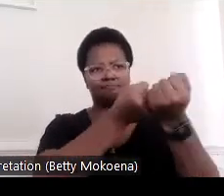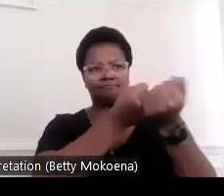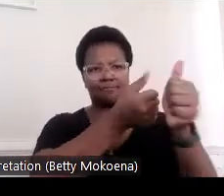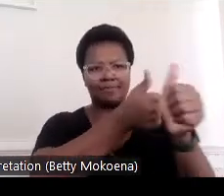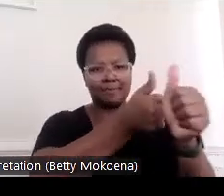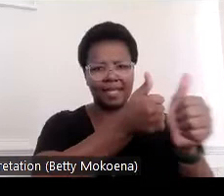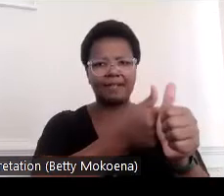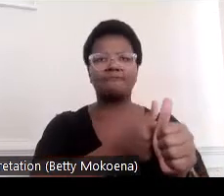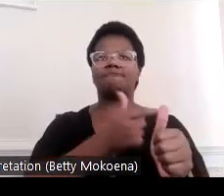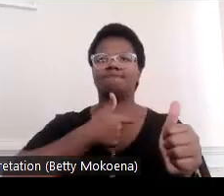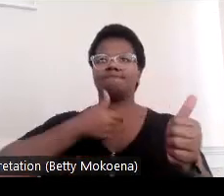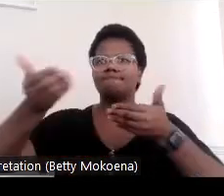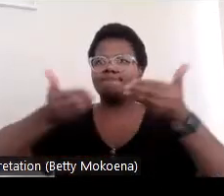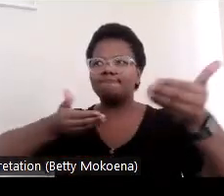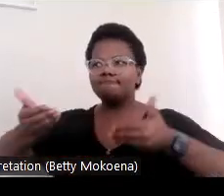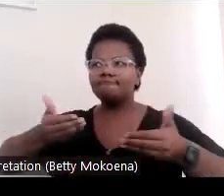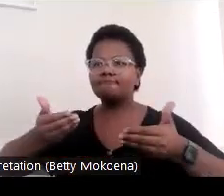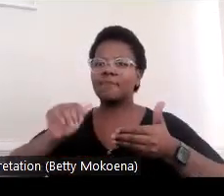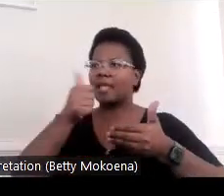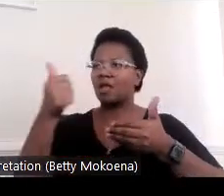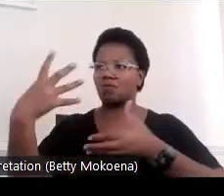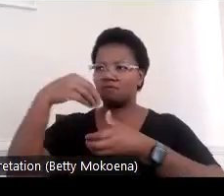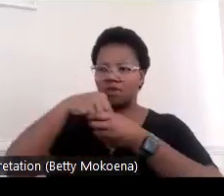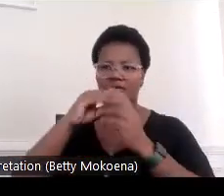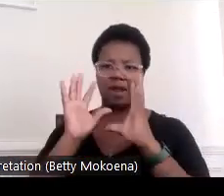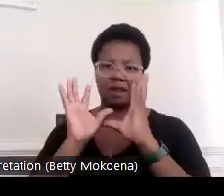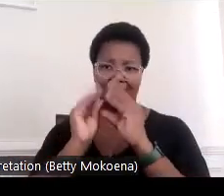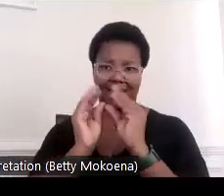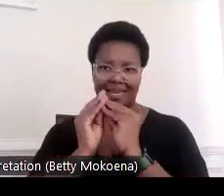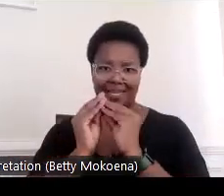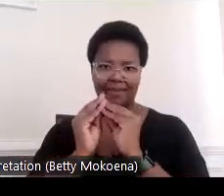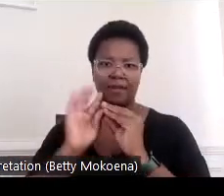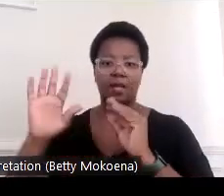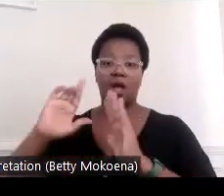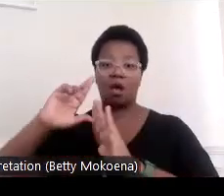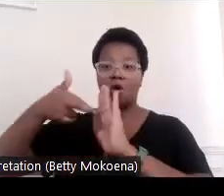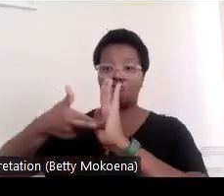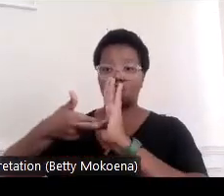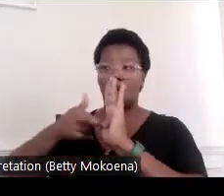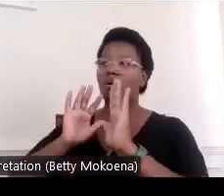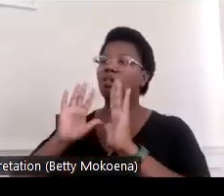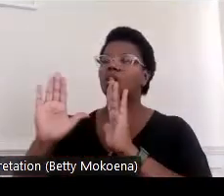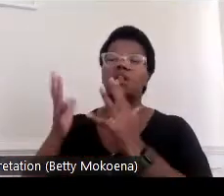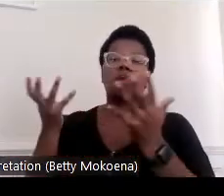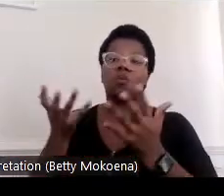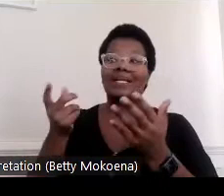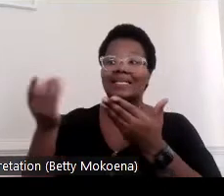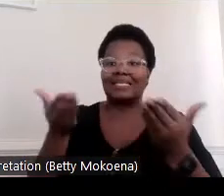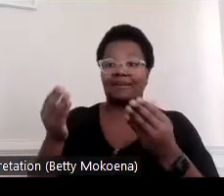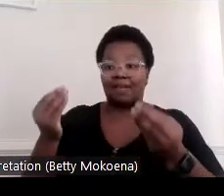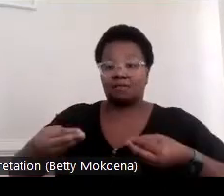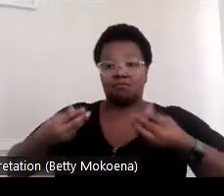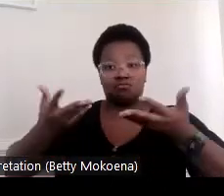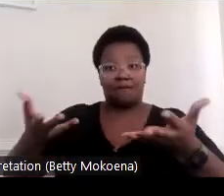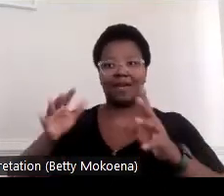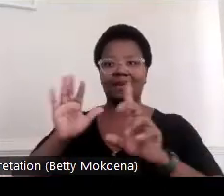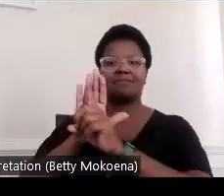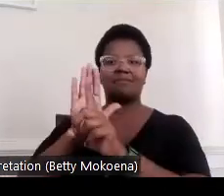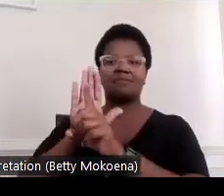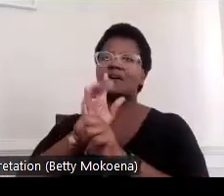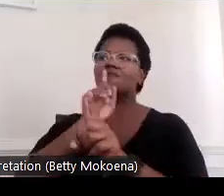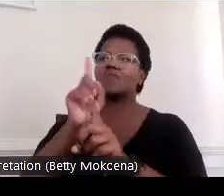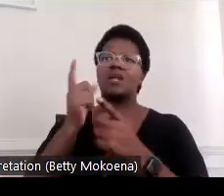abogar por sí mismos verdad invitar a cualquier persona a que quieran verdad que estén presentes y